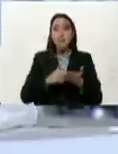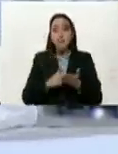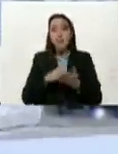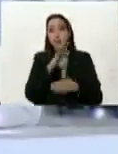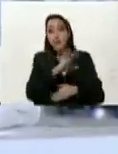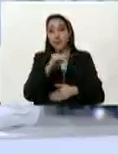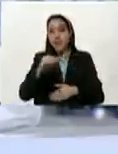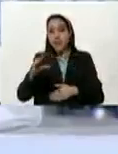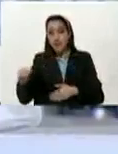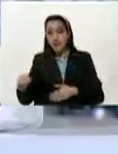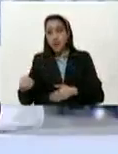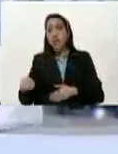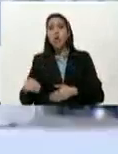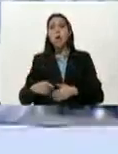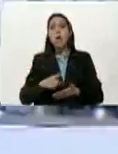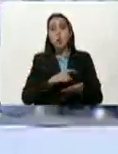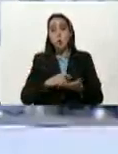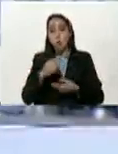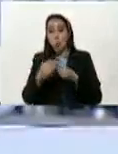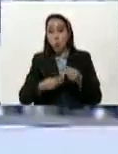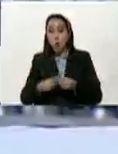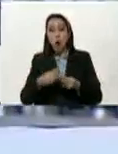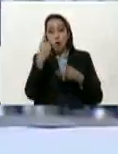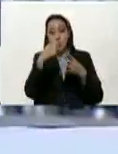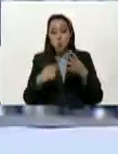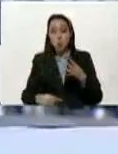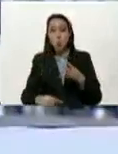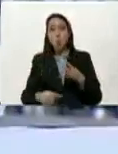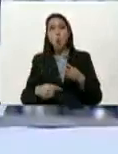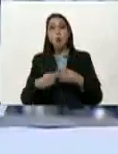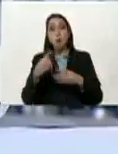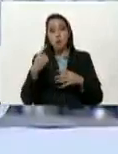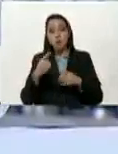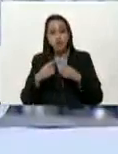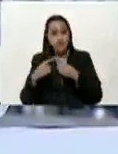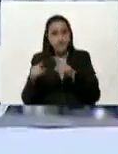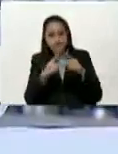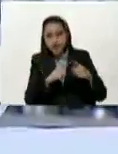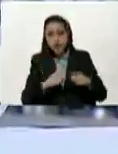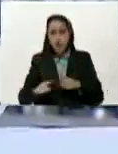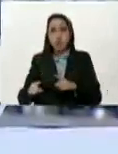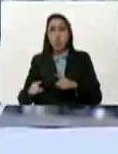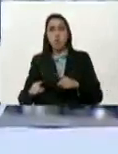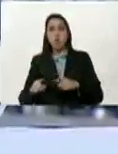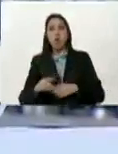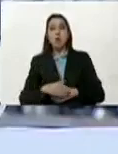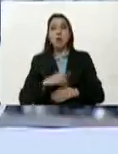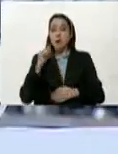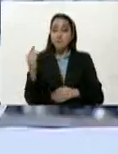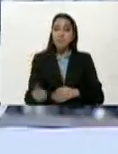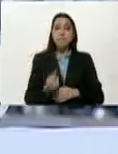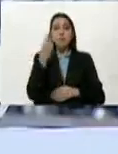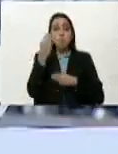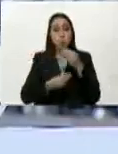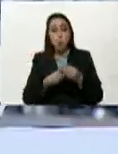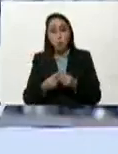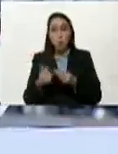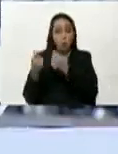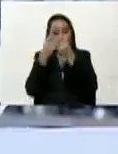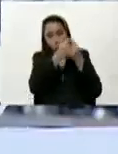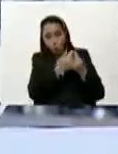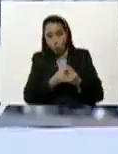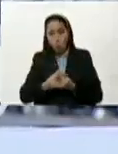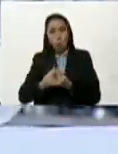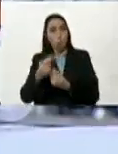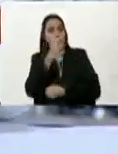códigos arancelarios de productos no petroleros los petroleros eran el primer socio comercial de venezuela a